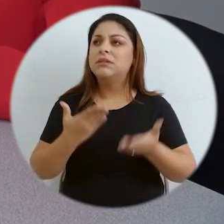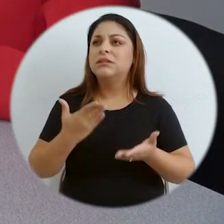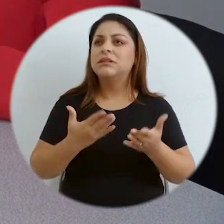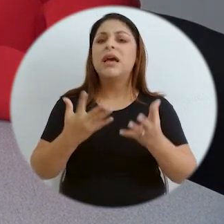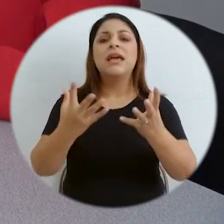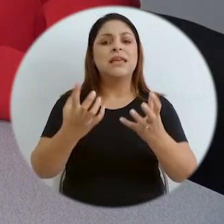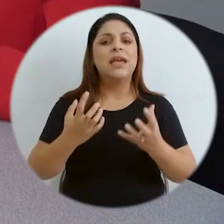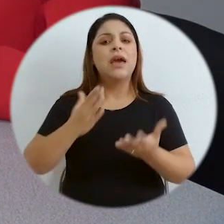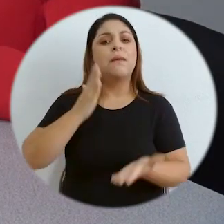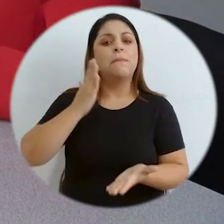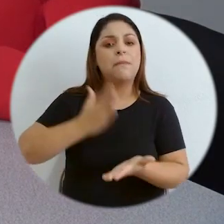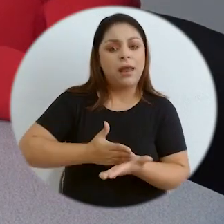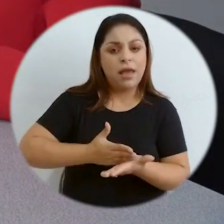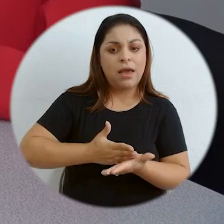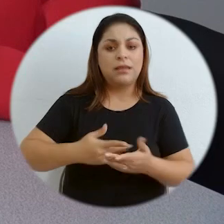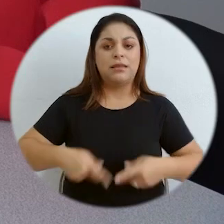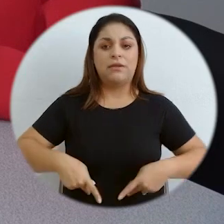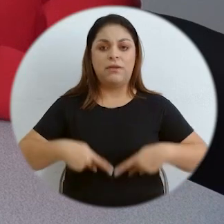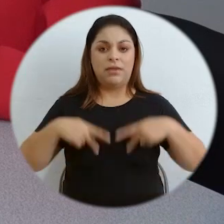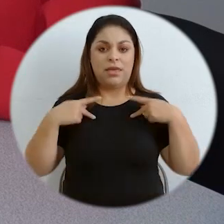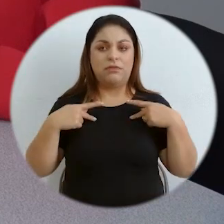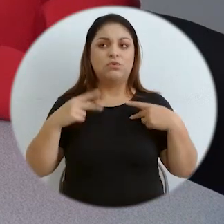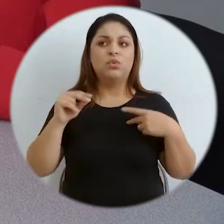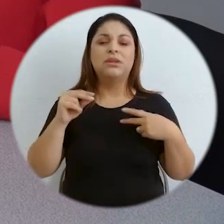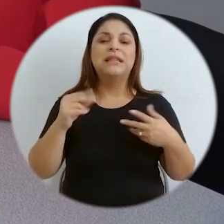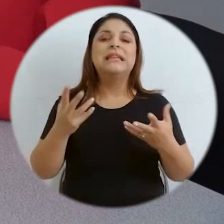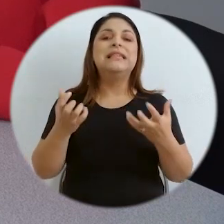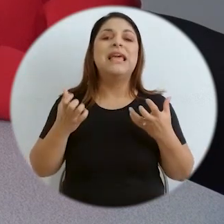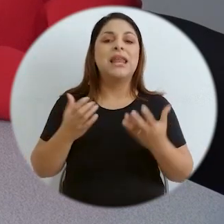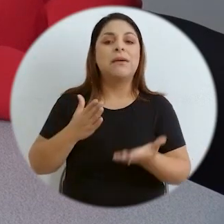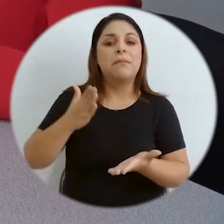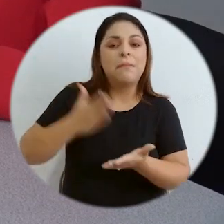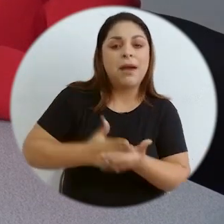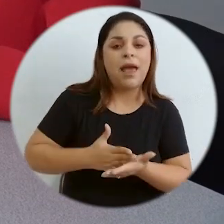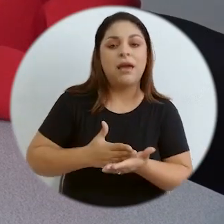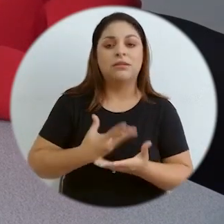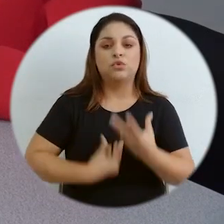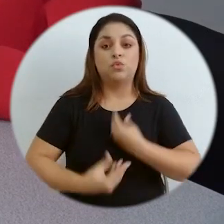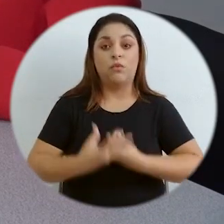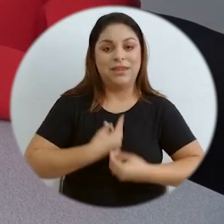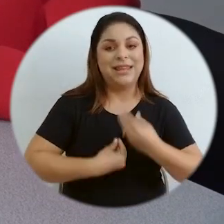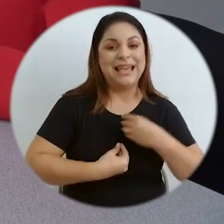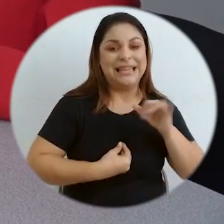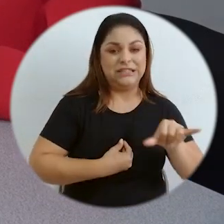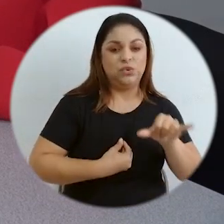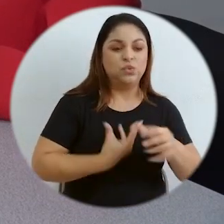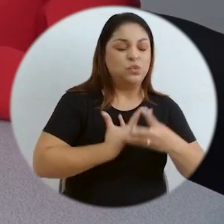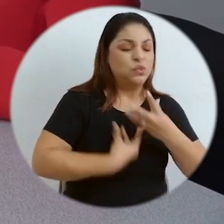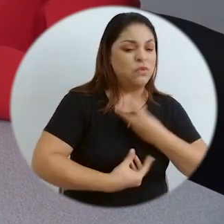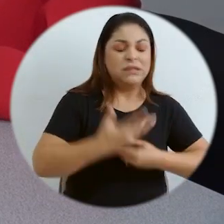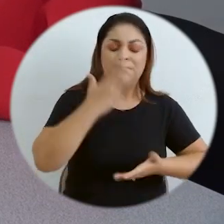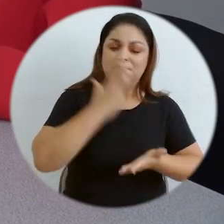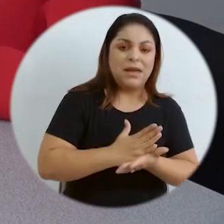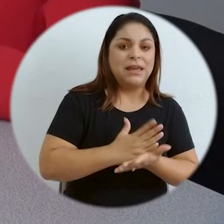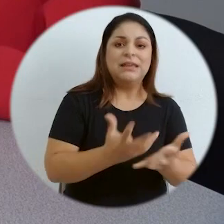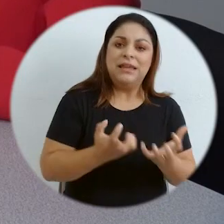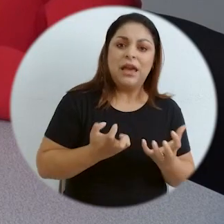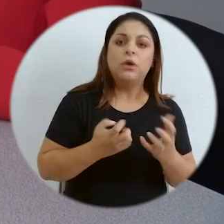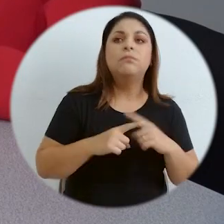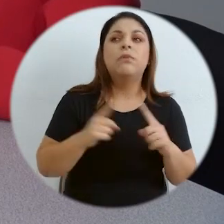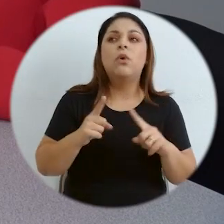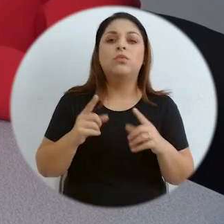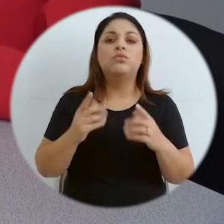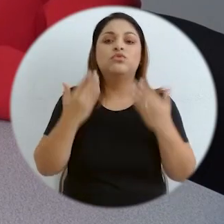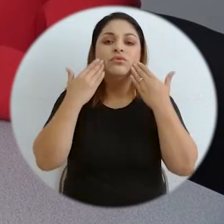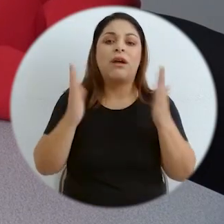vivir, ¿verdad?, sino lo que quiere es dejar de sufrir. Lo que pasa es que no ha encontrado la forma, ¿verdad?,